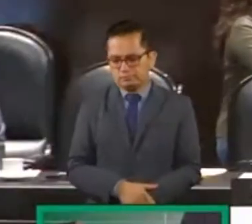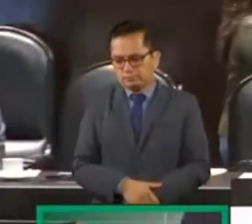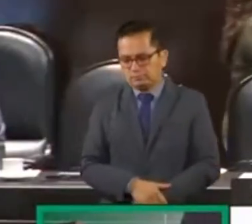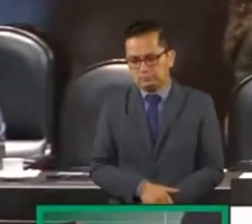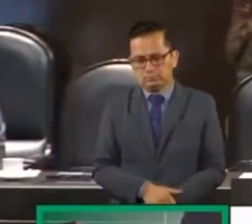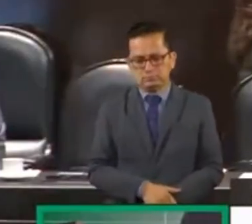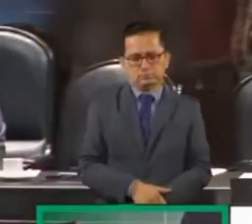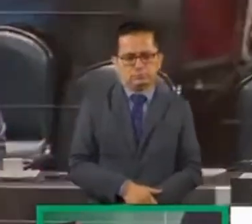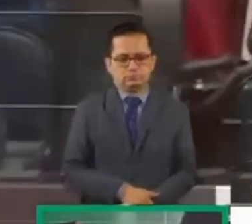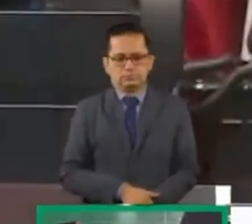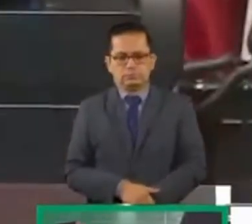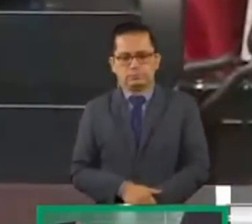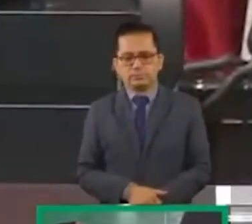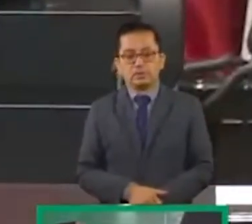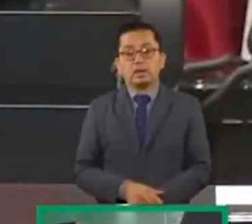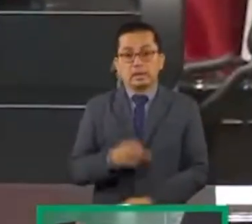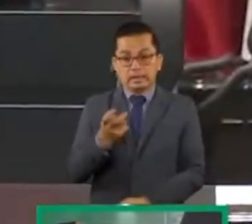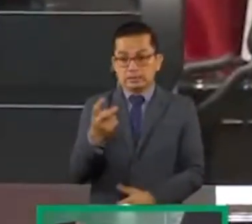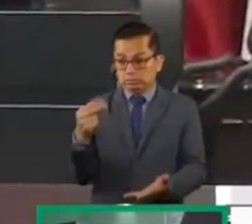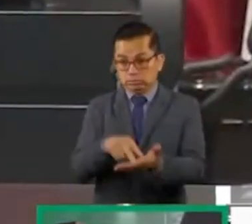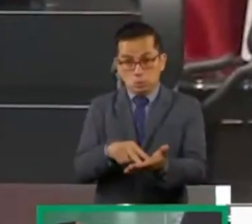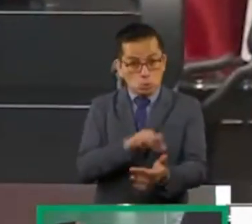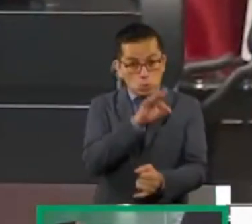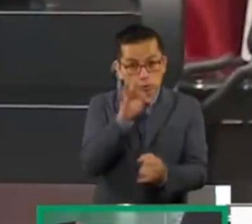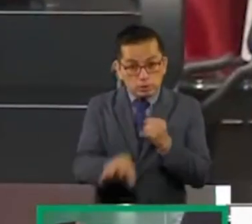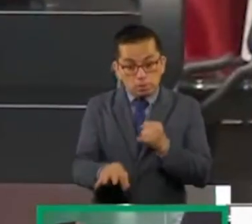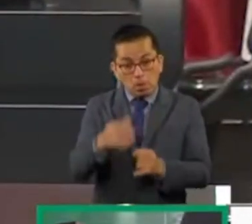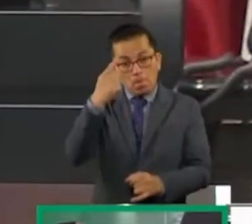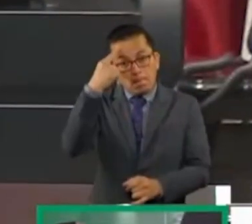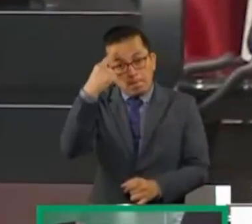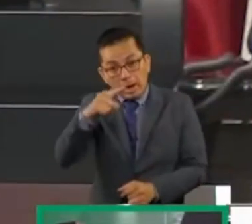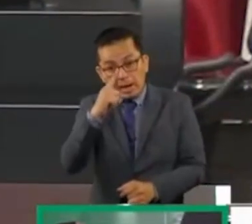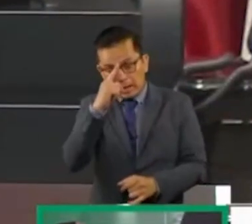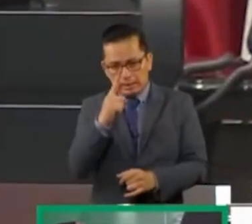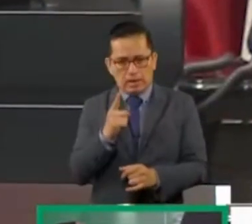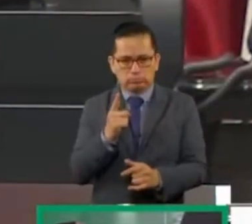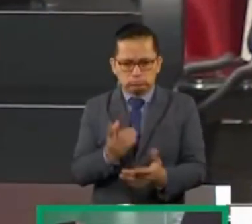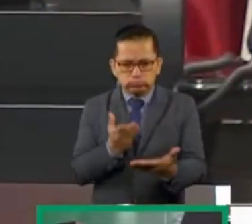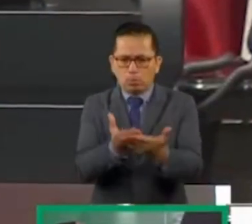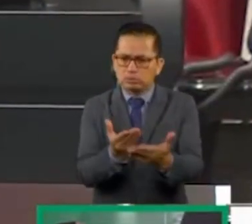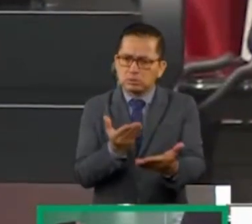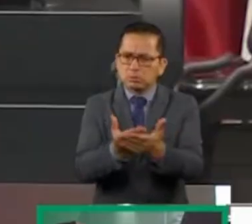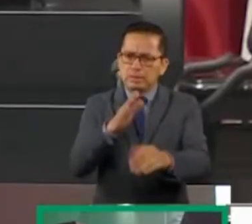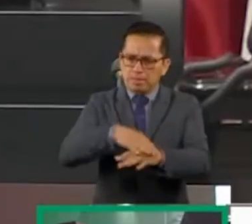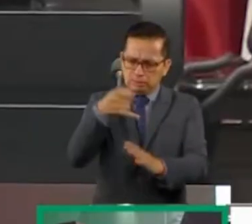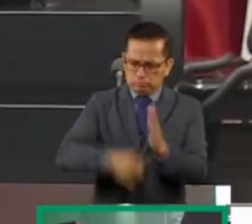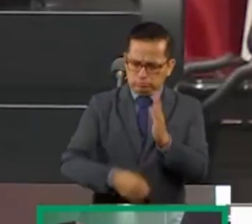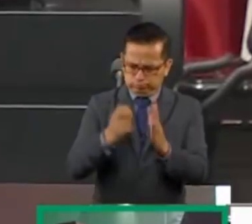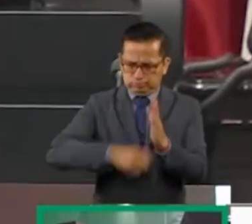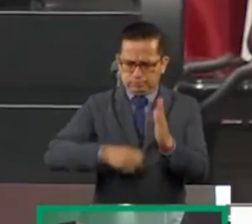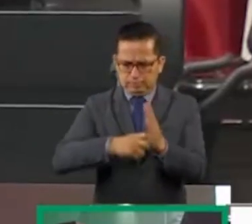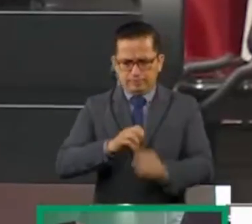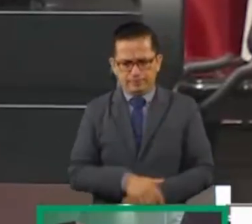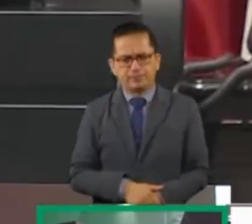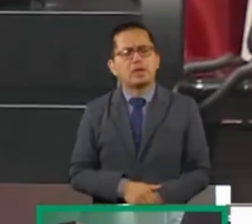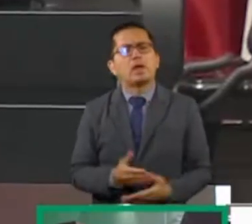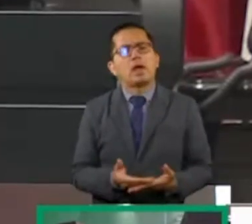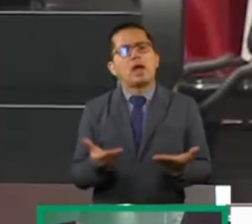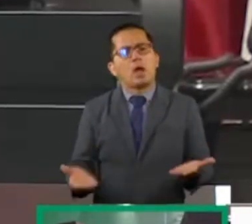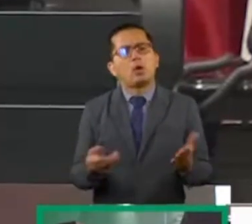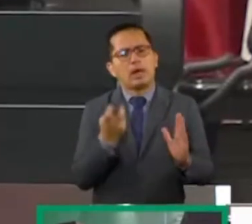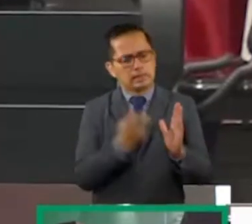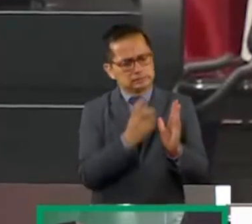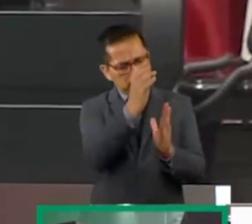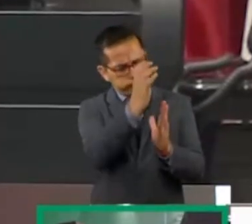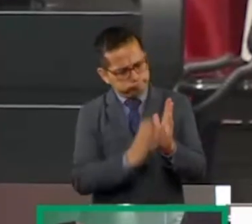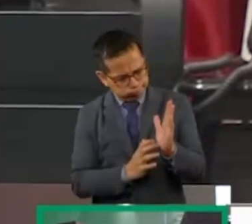Con esta intervención se cierra el plazo para el registro de reservas. Ahora está a discusión en lo general. Se otorgará el uso de la palabra a